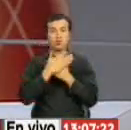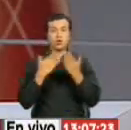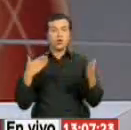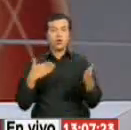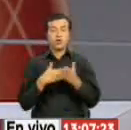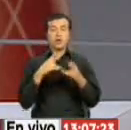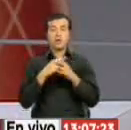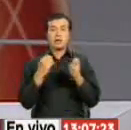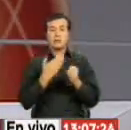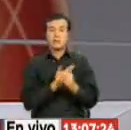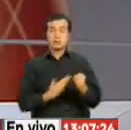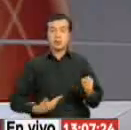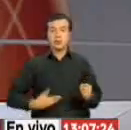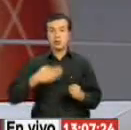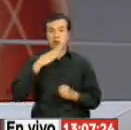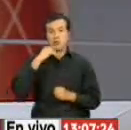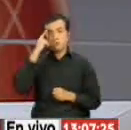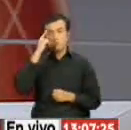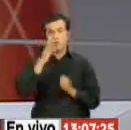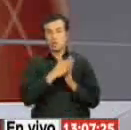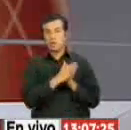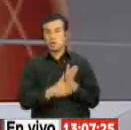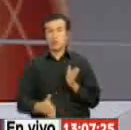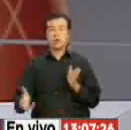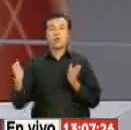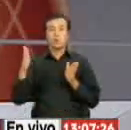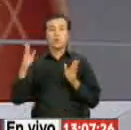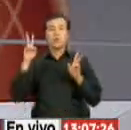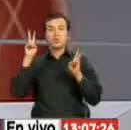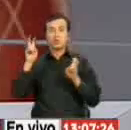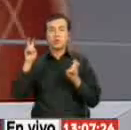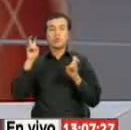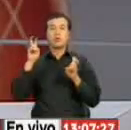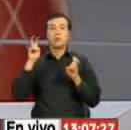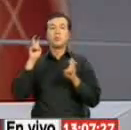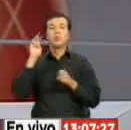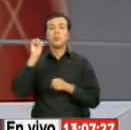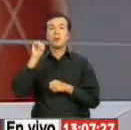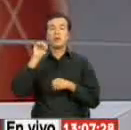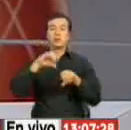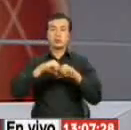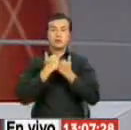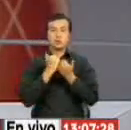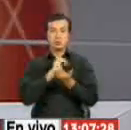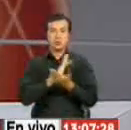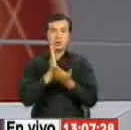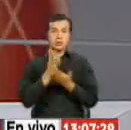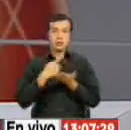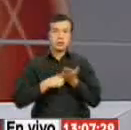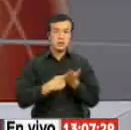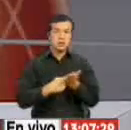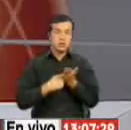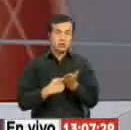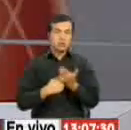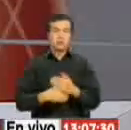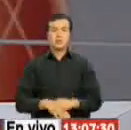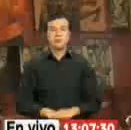contra del ex presidente rafael correa transcurrió la jornada parlamentaria de este martes en la asamblea nacional